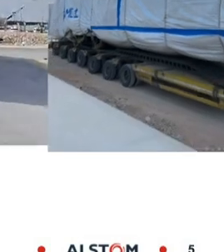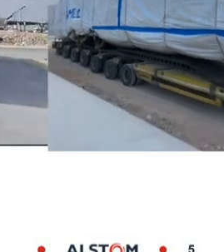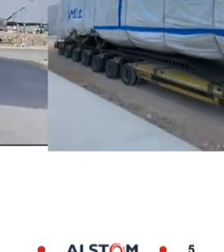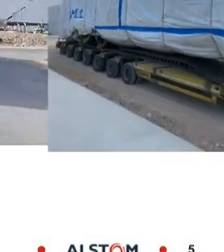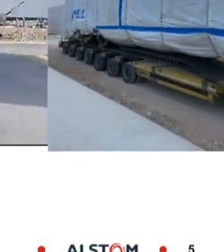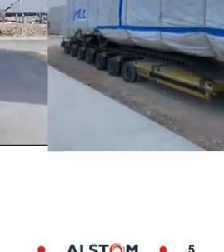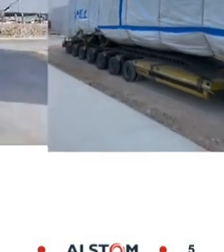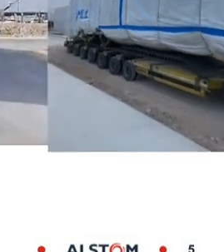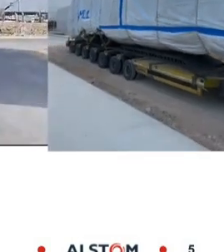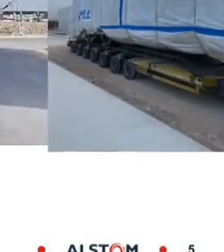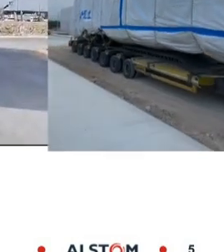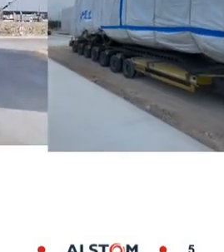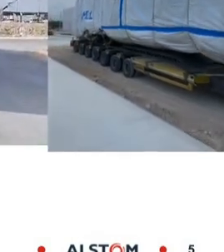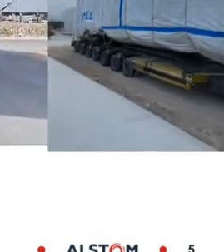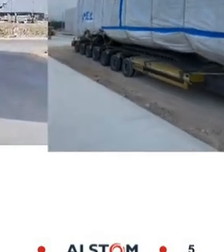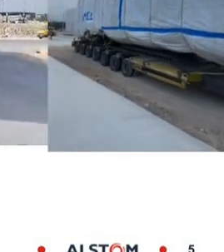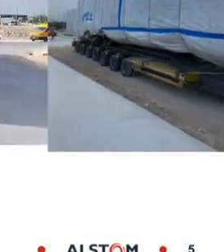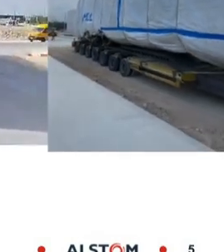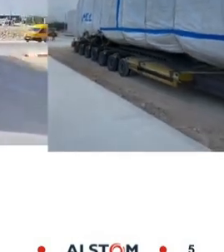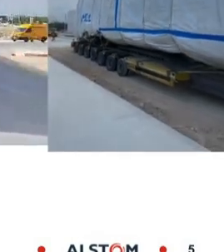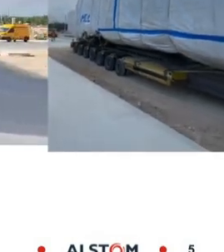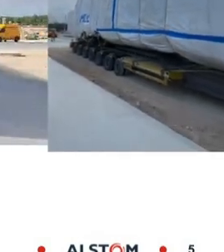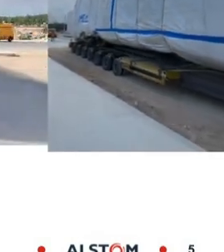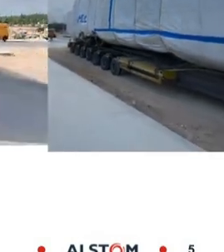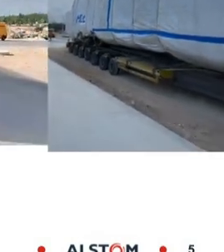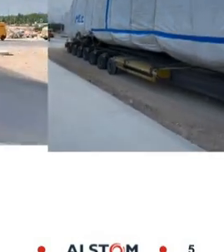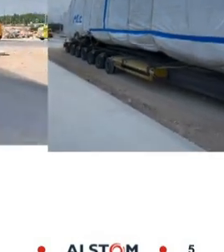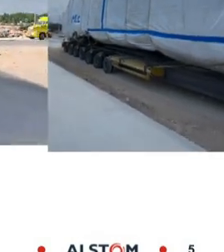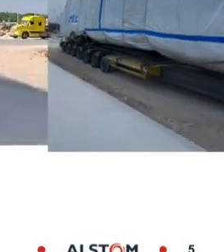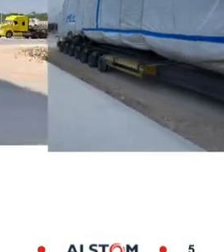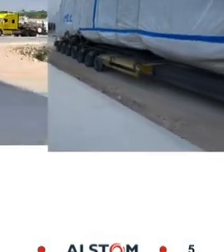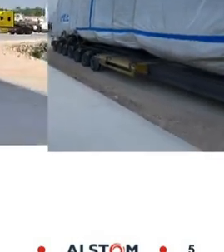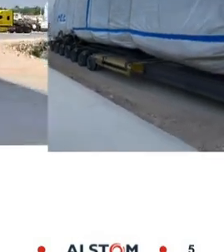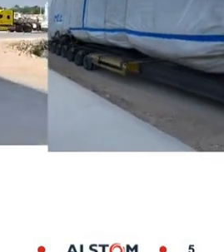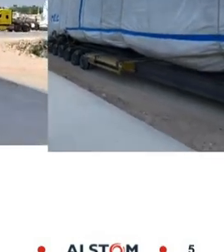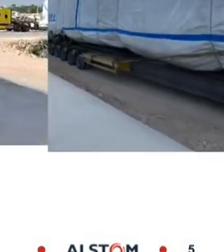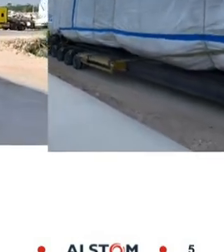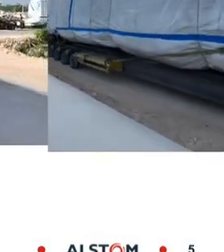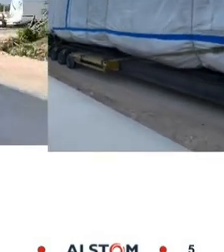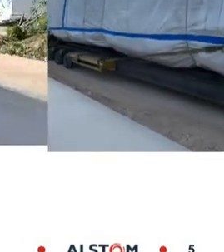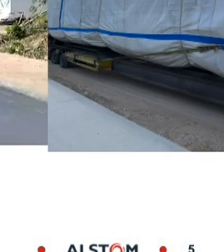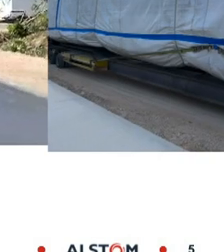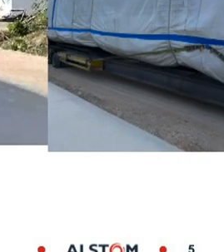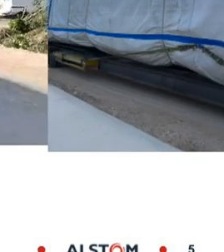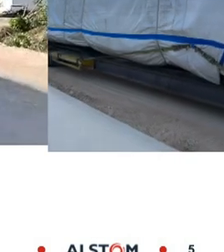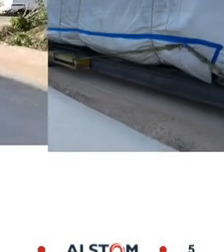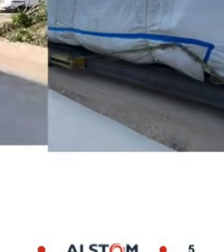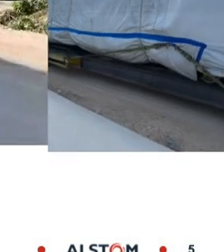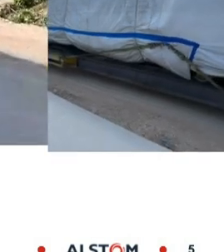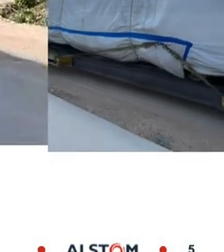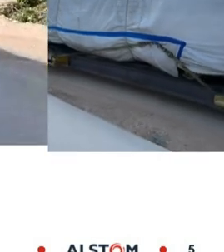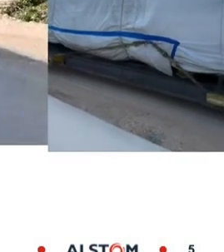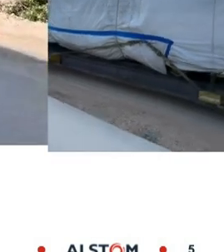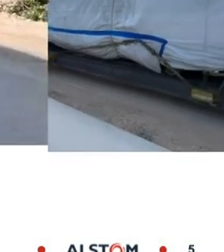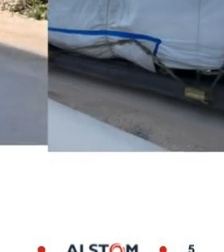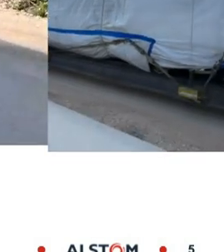Cada coche, dependiendo la composición, puede pesar entre 42 y hasta 50